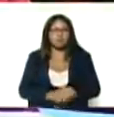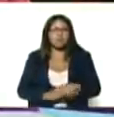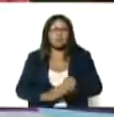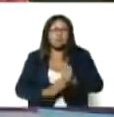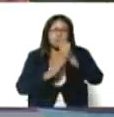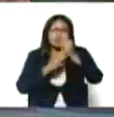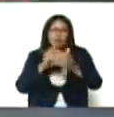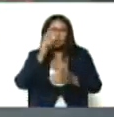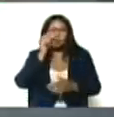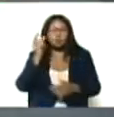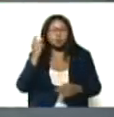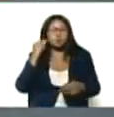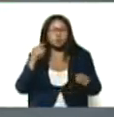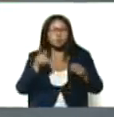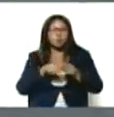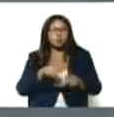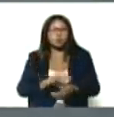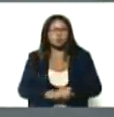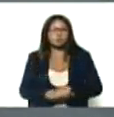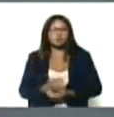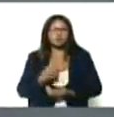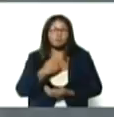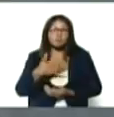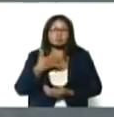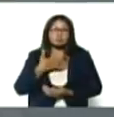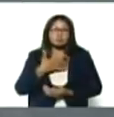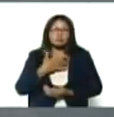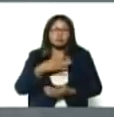lideresas. A mí me llena mucho el alma.